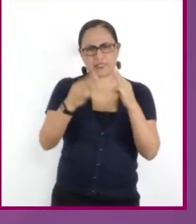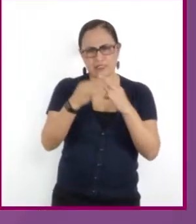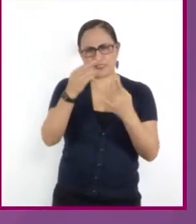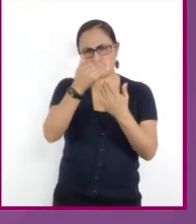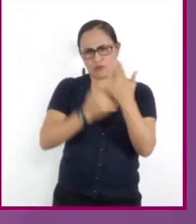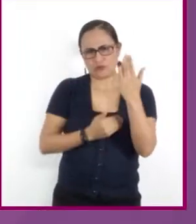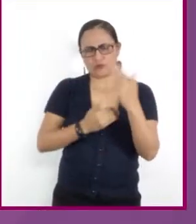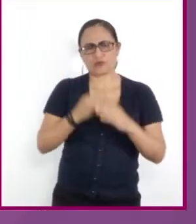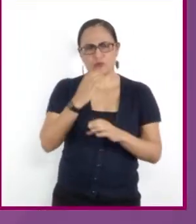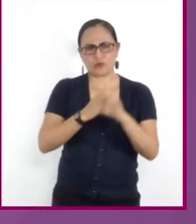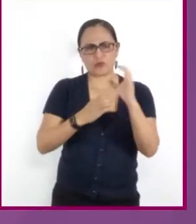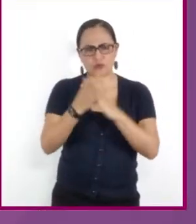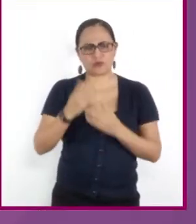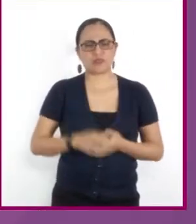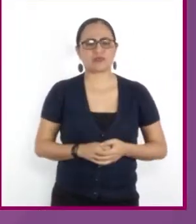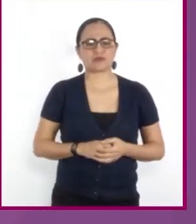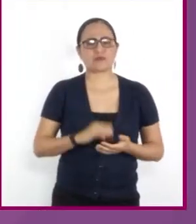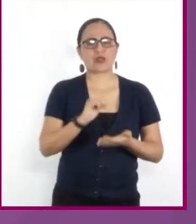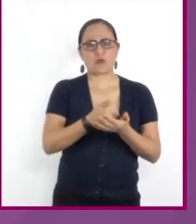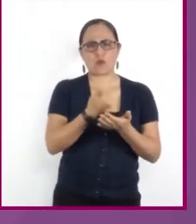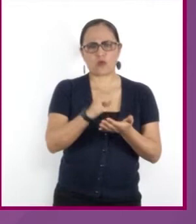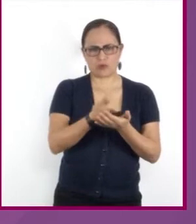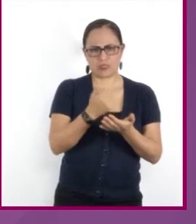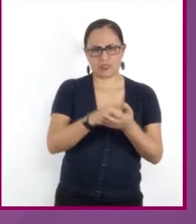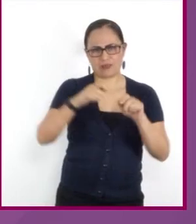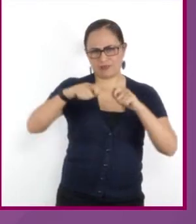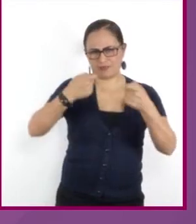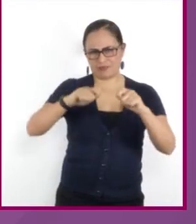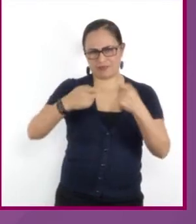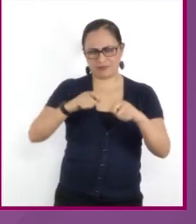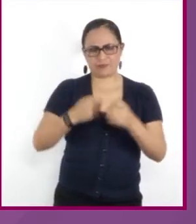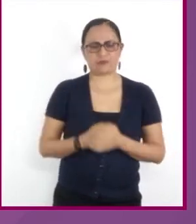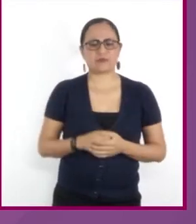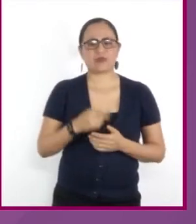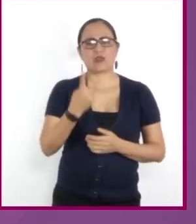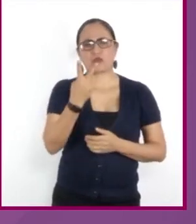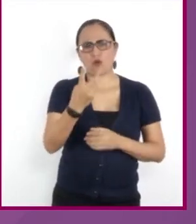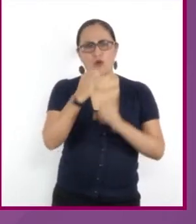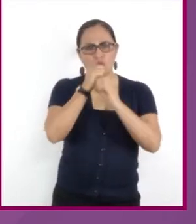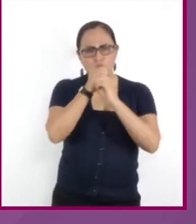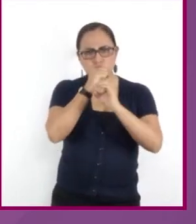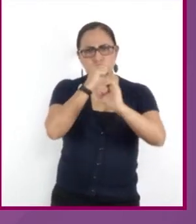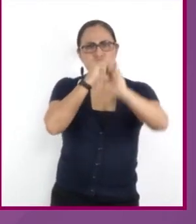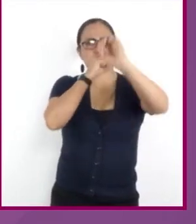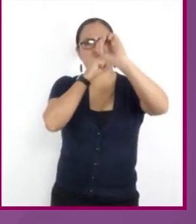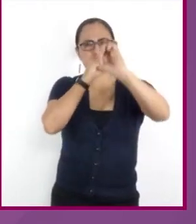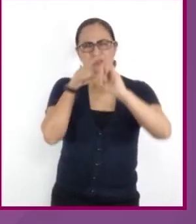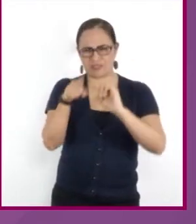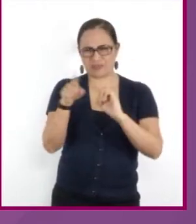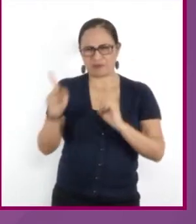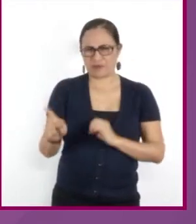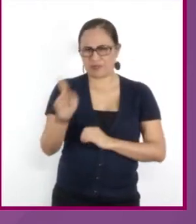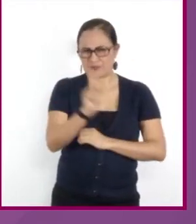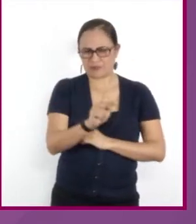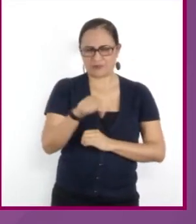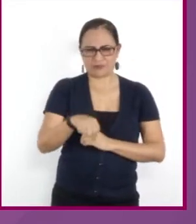nuestro experimento necesitamos 2 botellas de PET, 2 globos como estas que tenemos aquí.